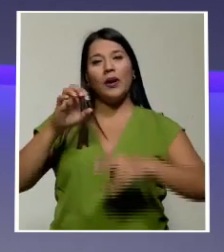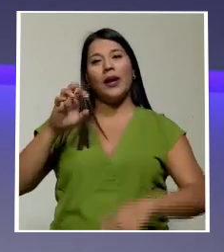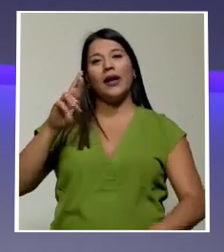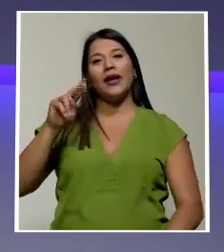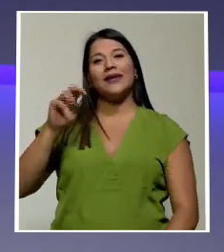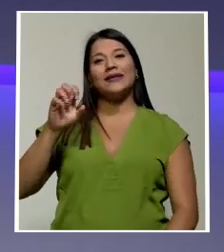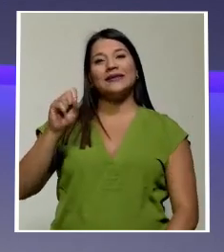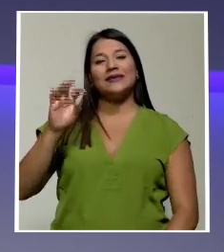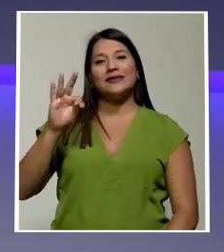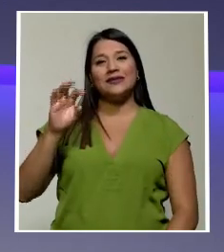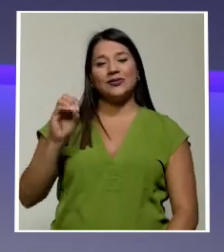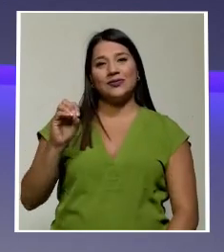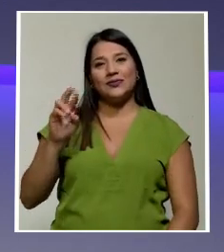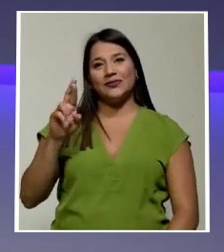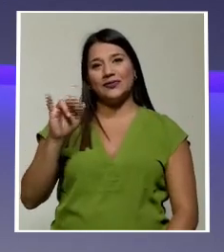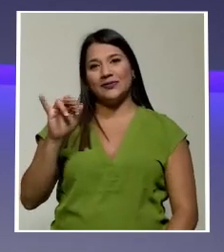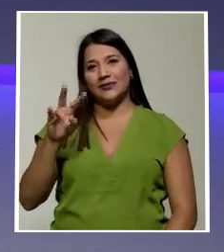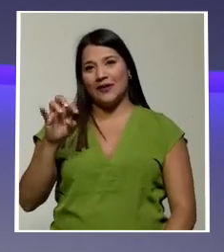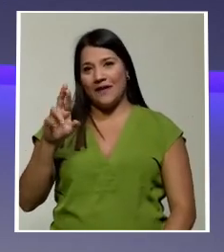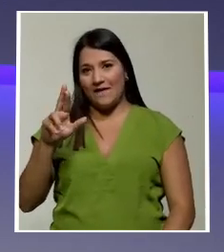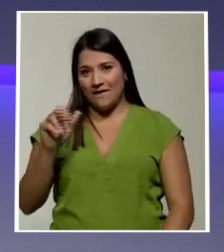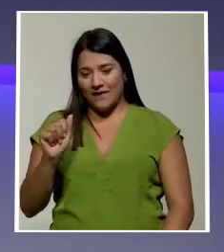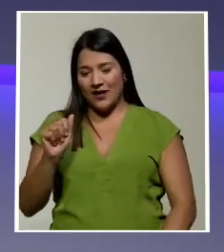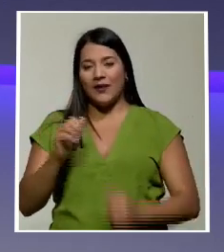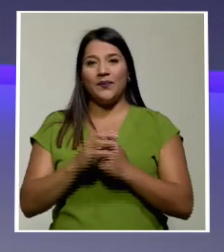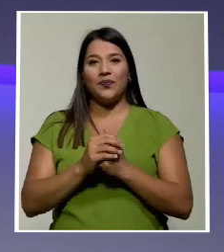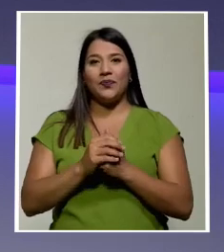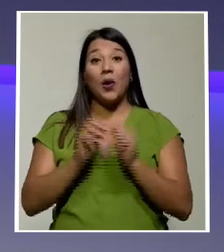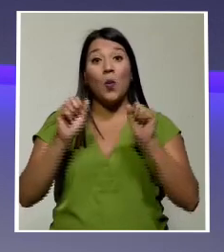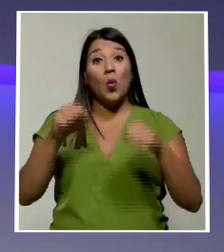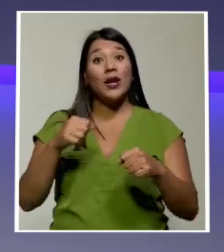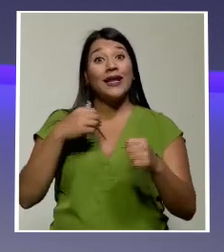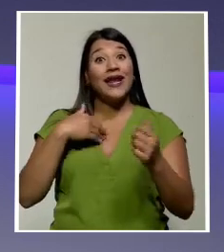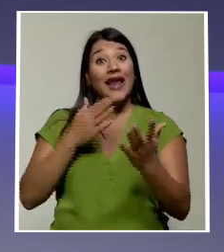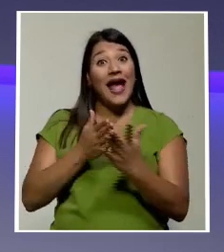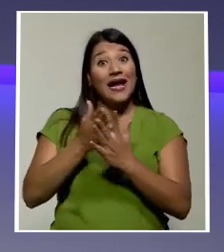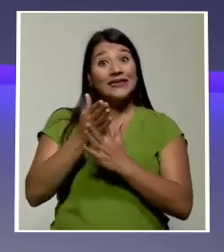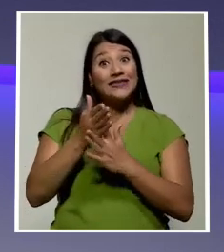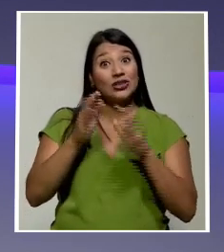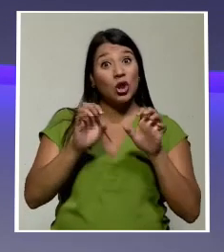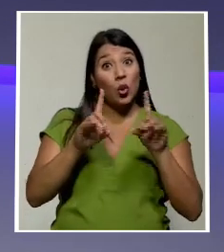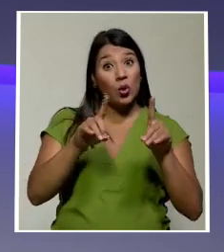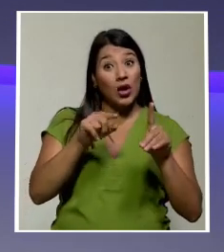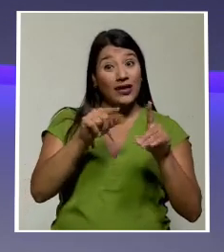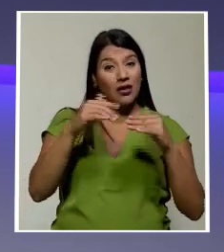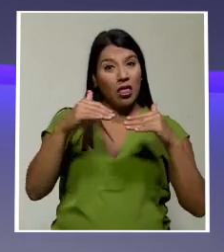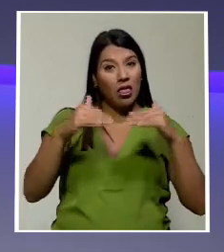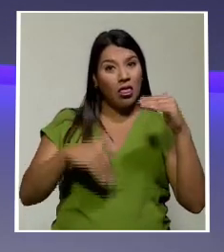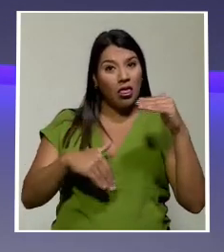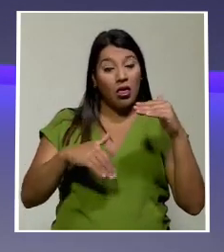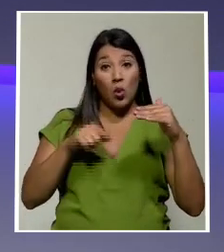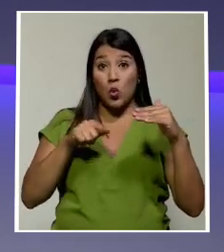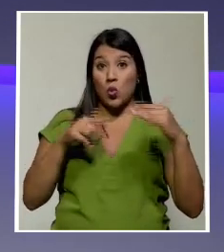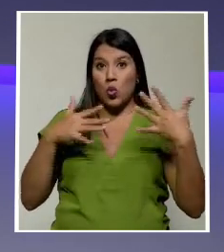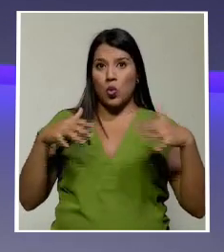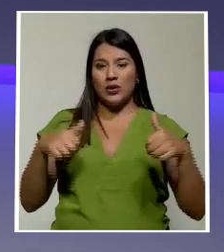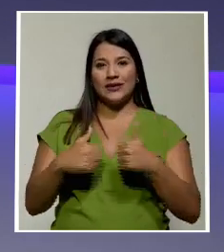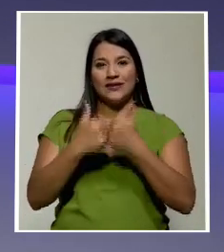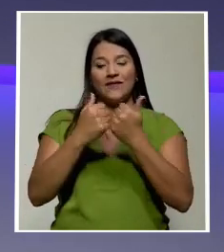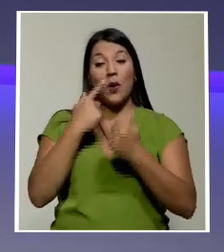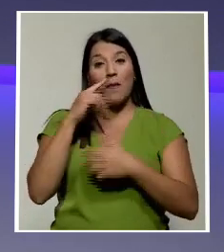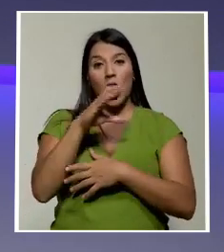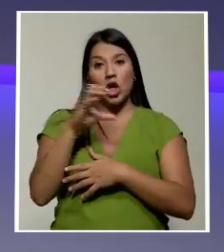Rivera. La brecha de acceso a la educación es uno de los mayores desafíos de la Costa Rica